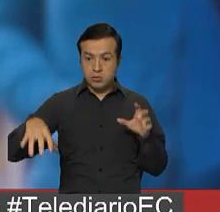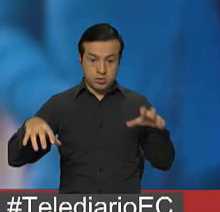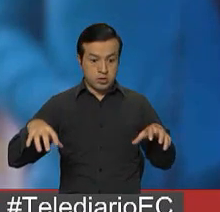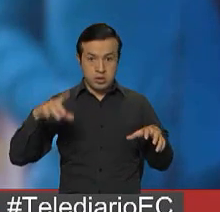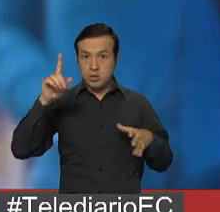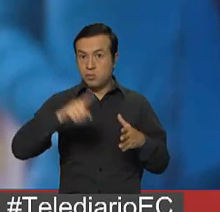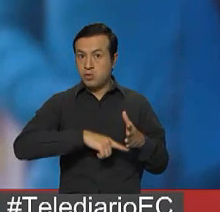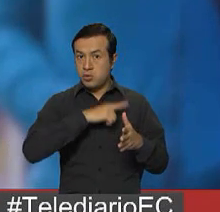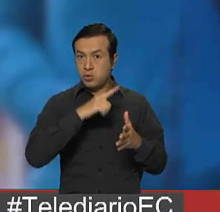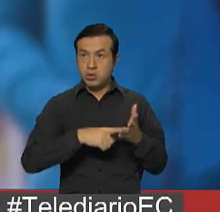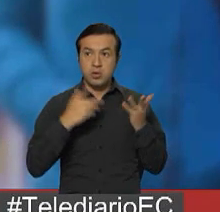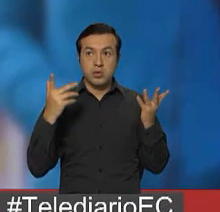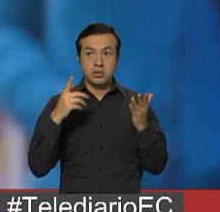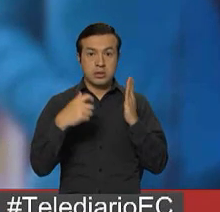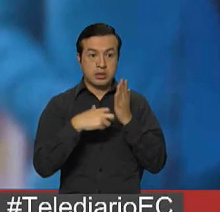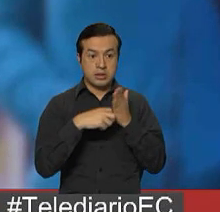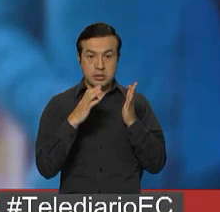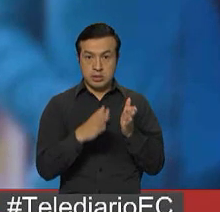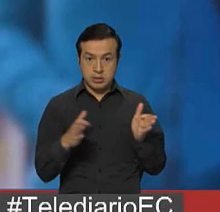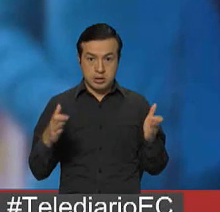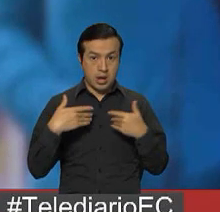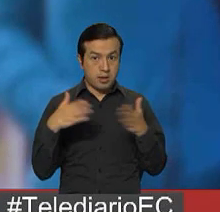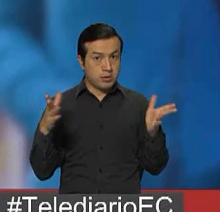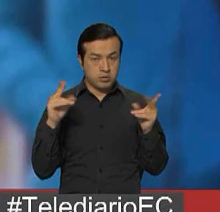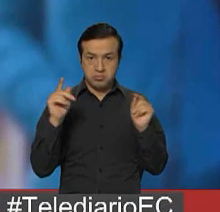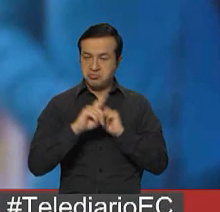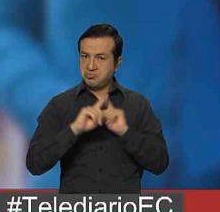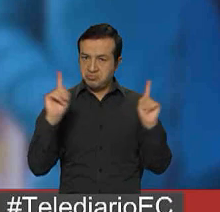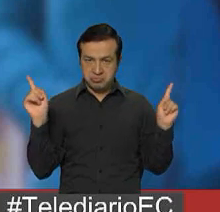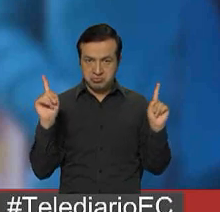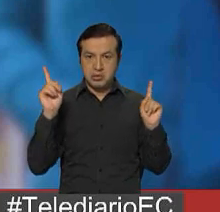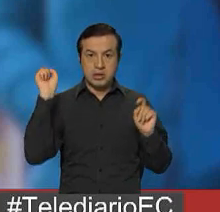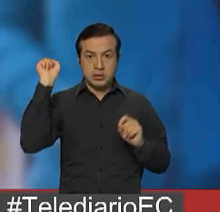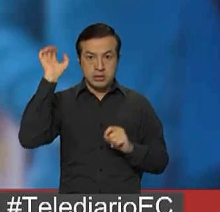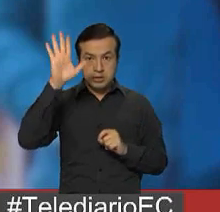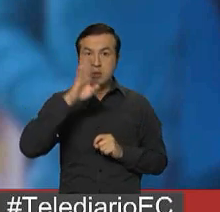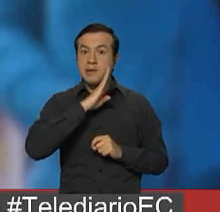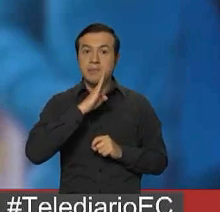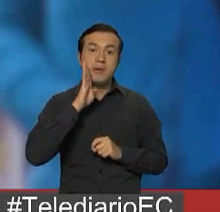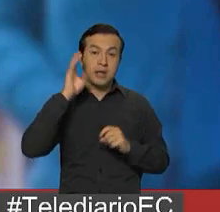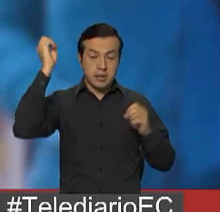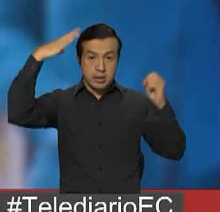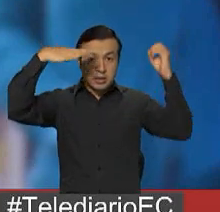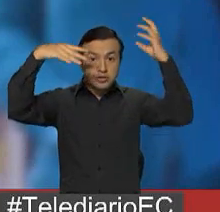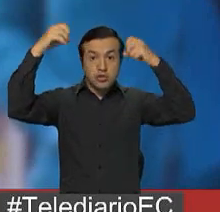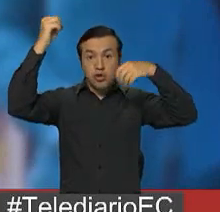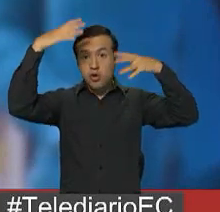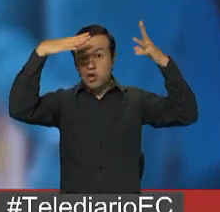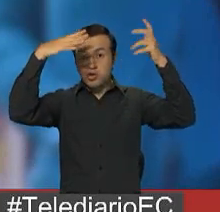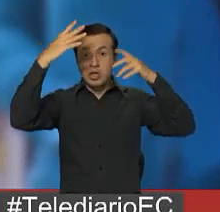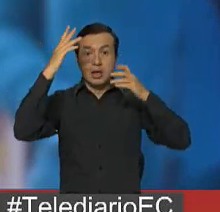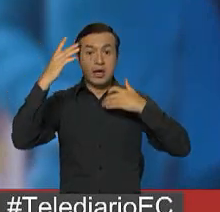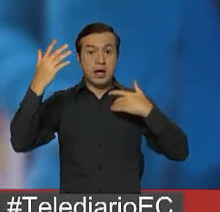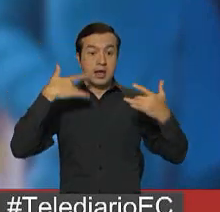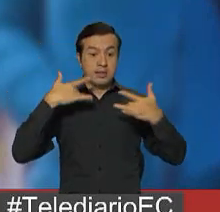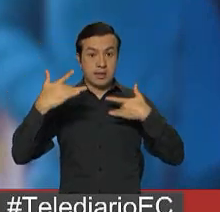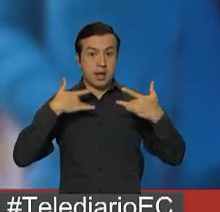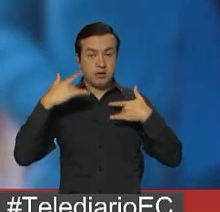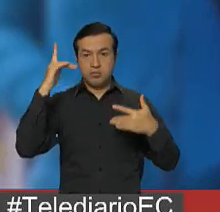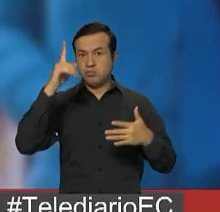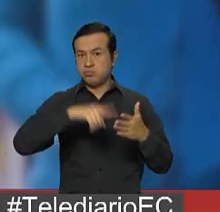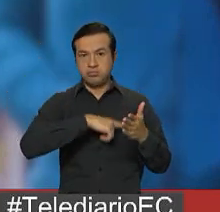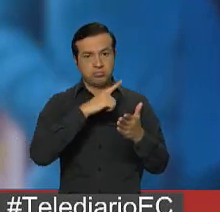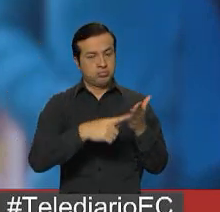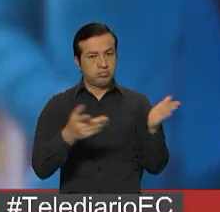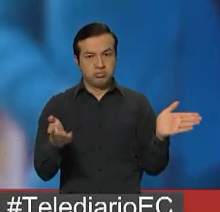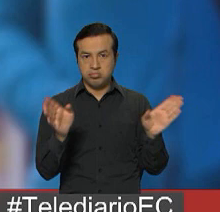y la apertura de los terminales terrestres está prohibida la apertura de cines bares discotecas y teatros se recuerda a la ciudadanía que